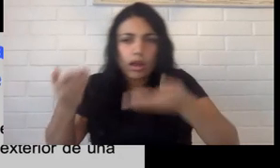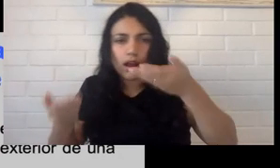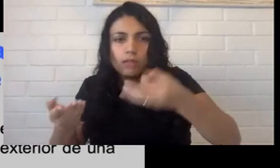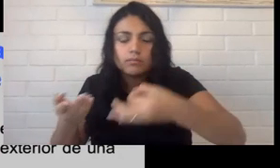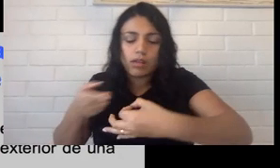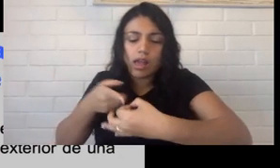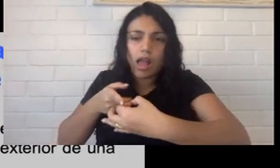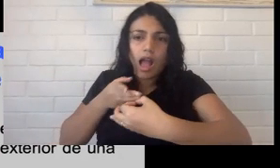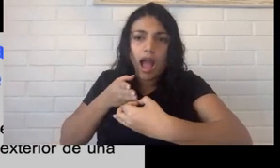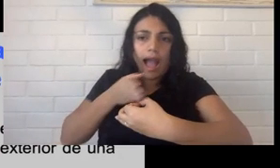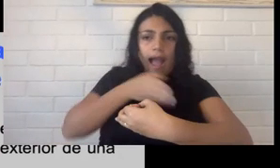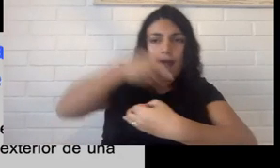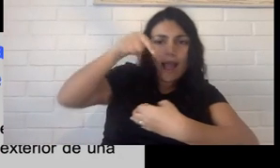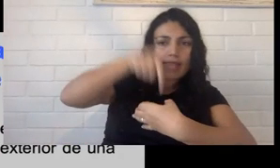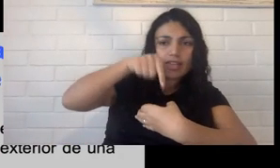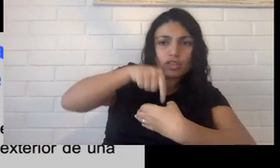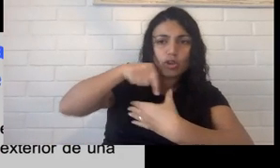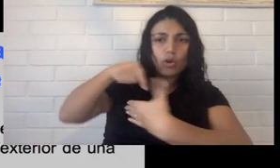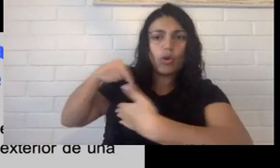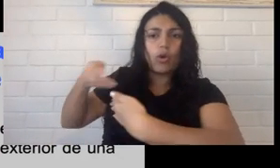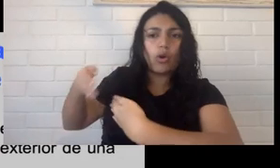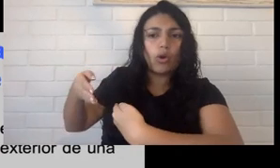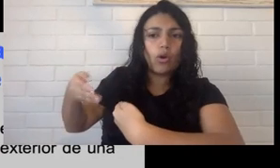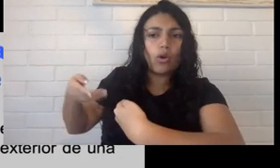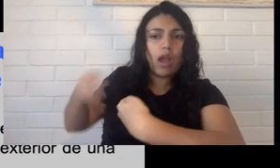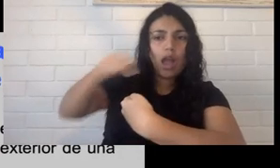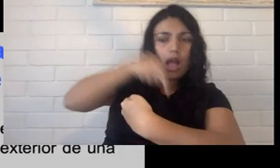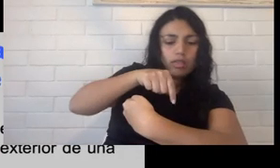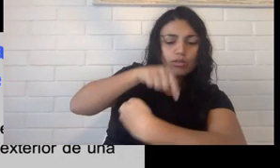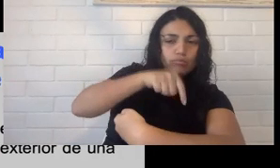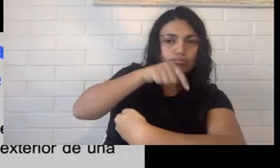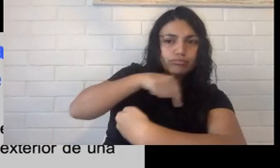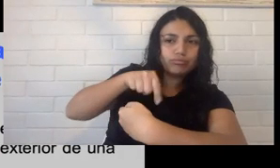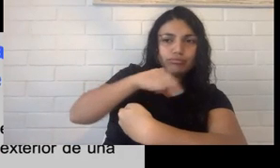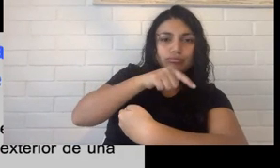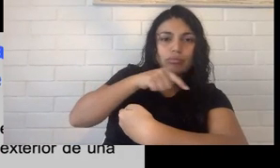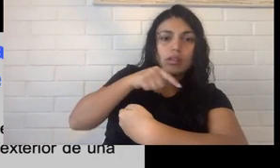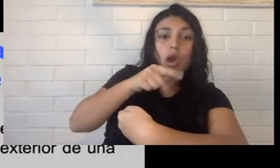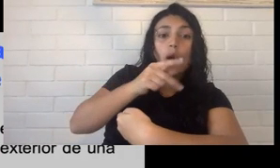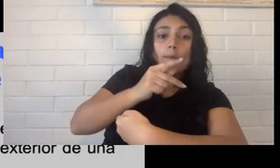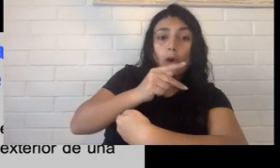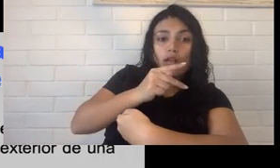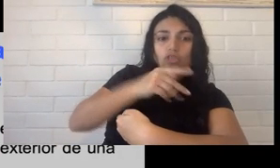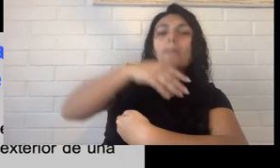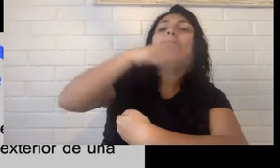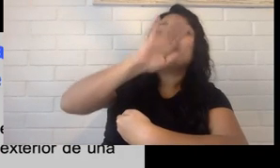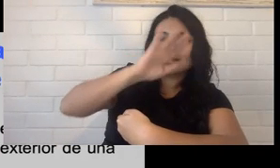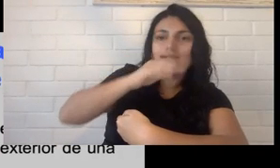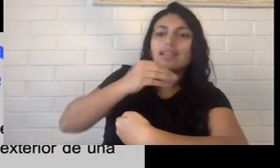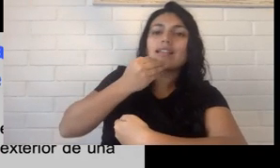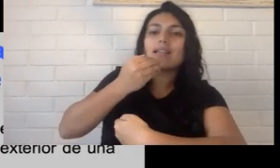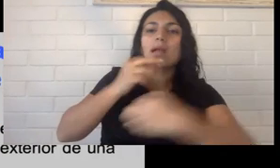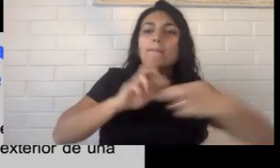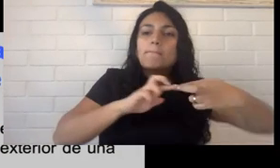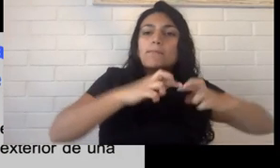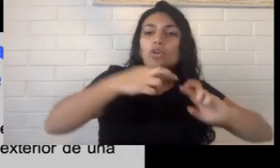intracelular hay una mayor concentración de potasio y, muy importante, una concentración alta de proteínas, las cuales muchas de